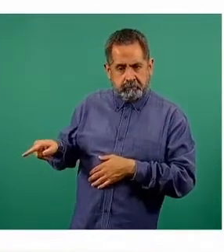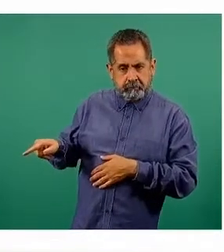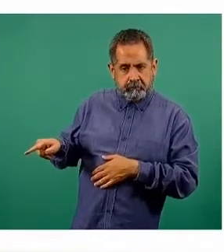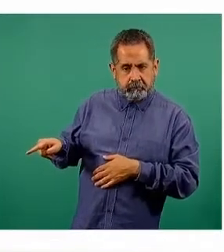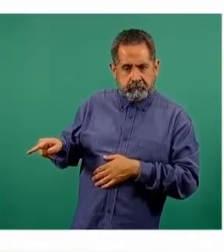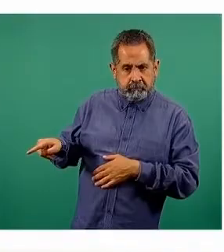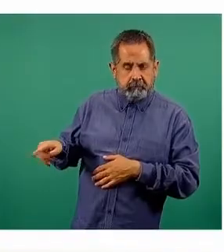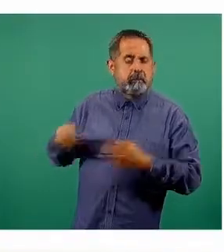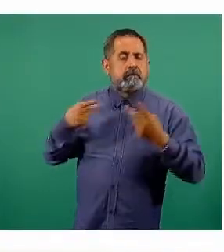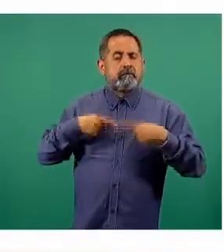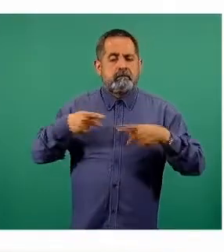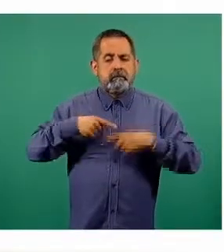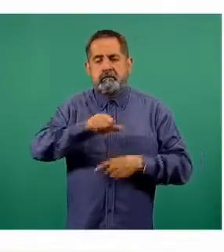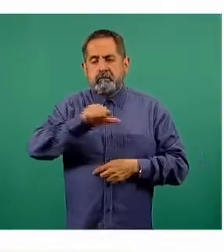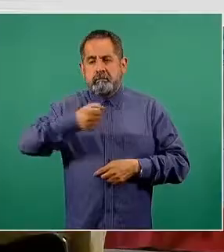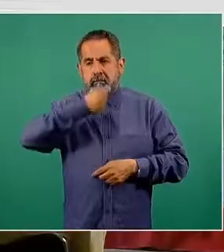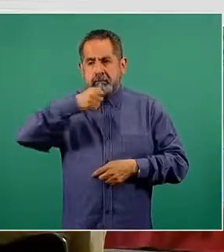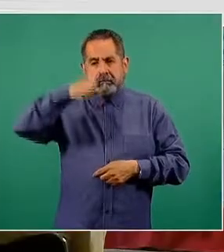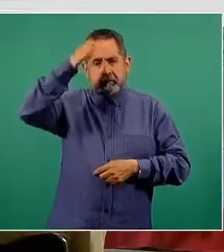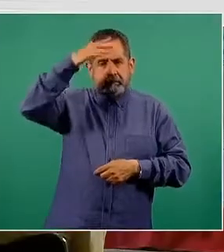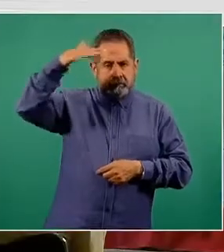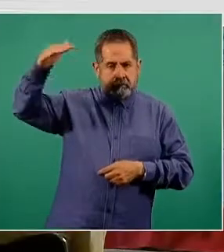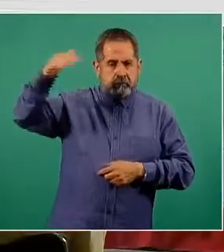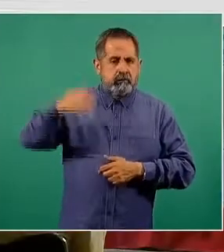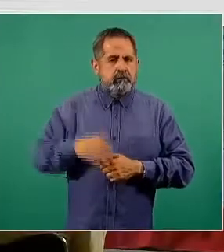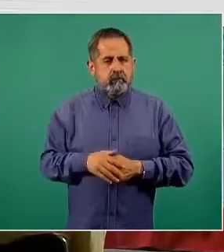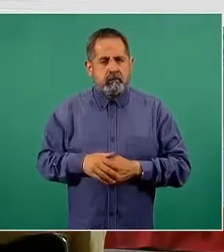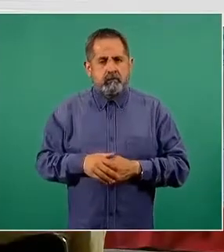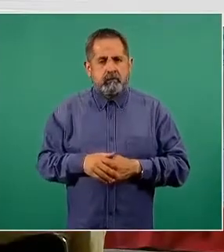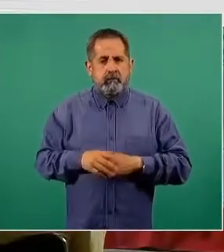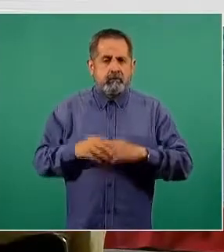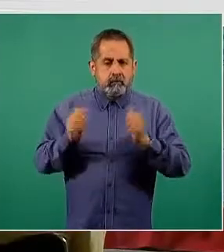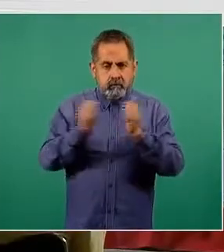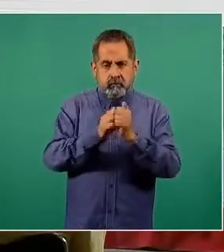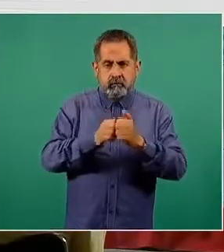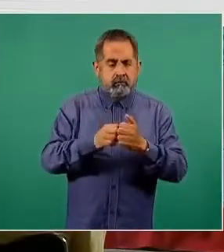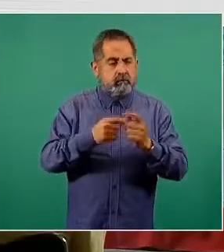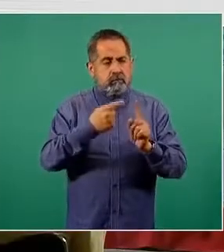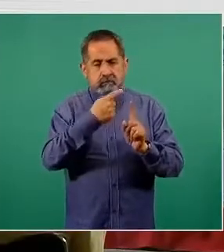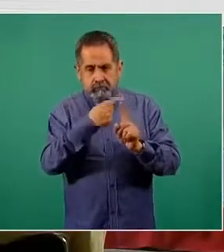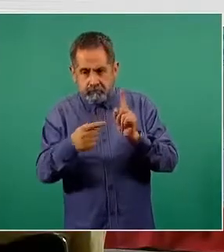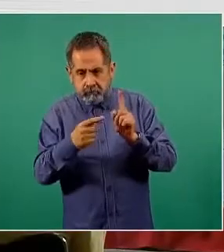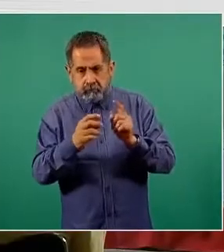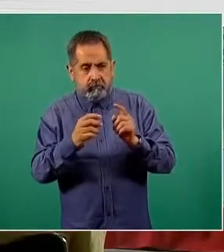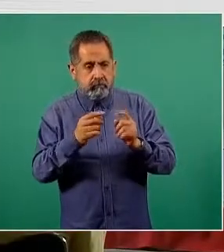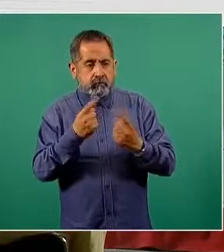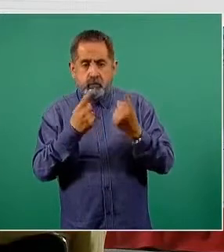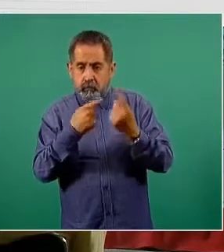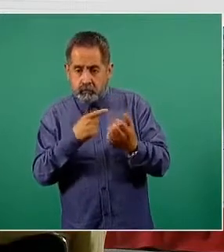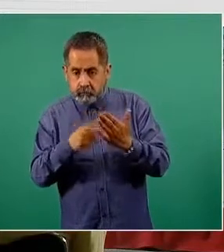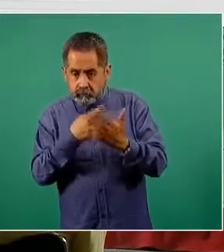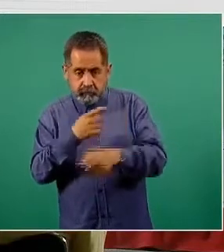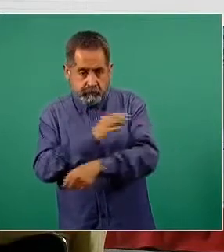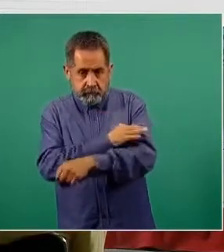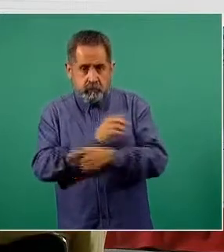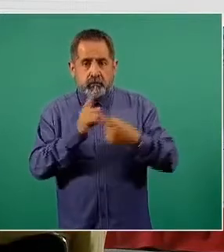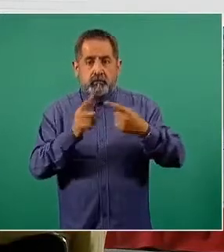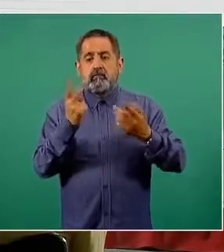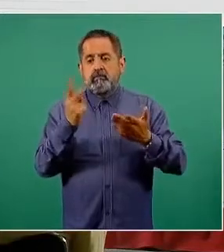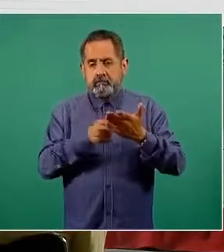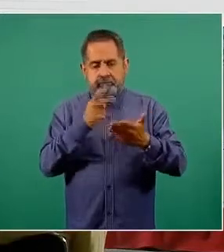10.636.571 personas adultas mayores, con sus correspondientes medios esquemas y esquemas completos. Aquí aprovechamos